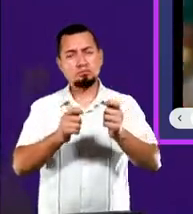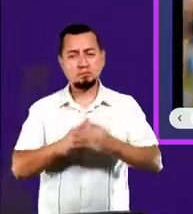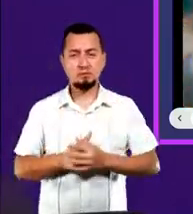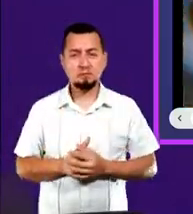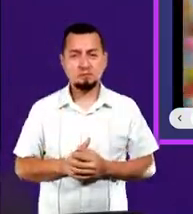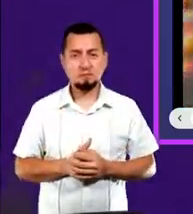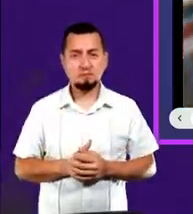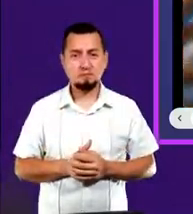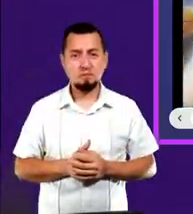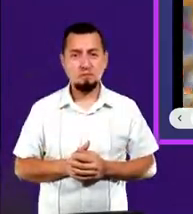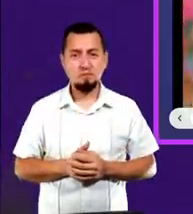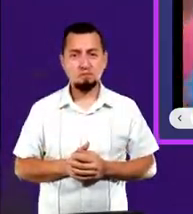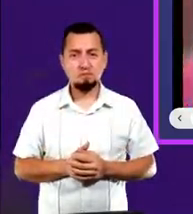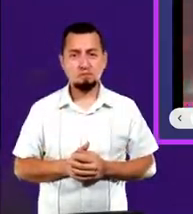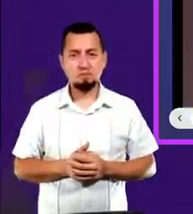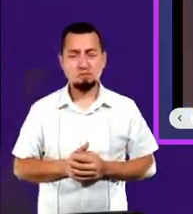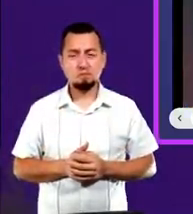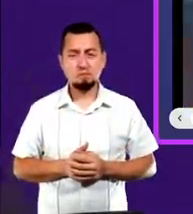de alegría.